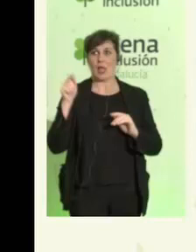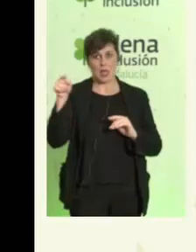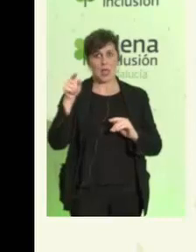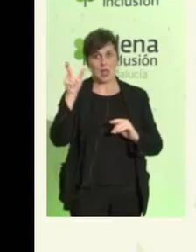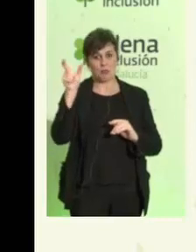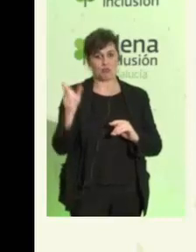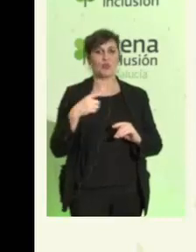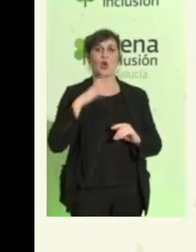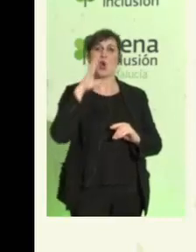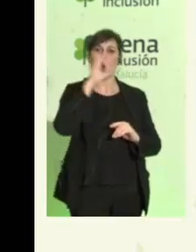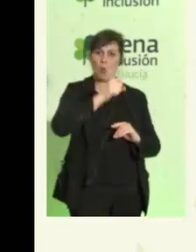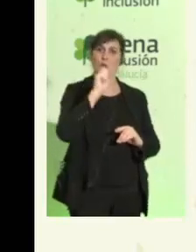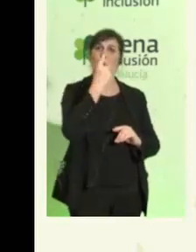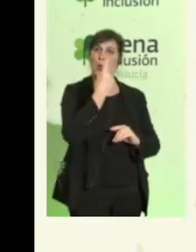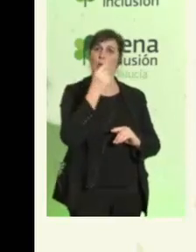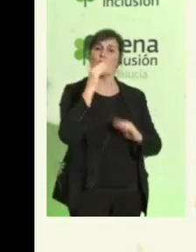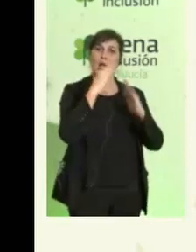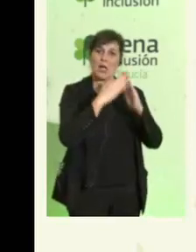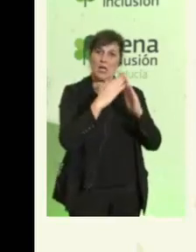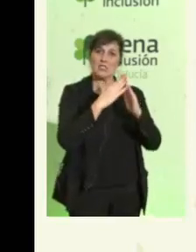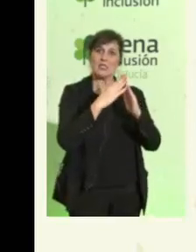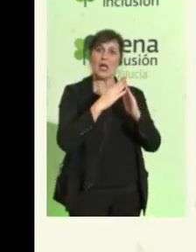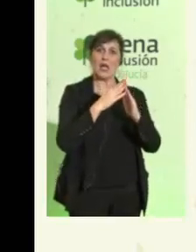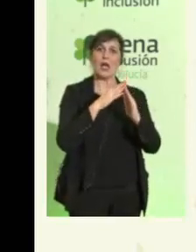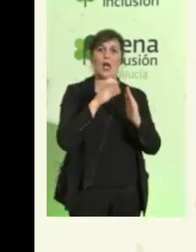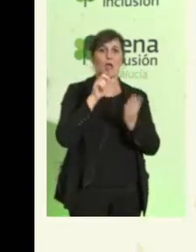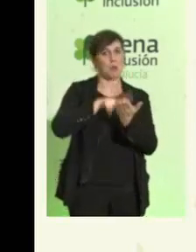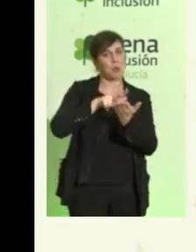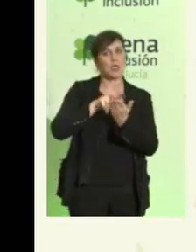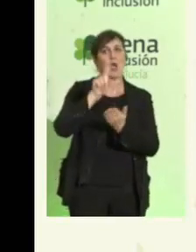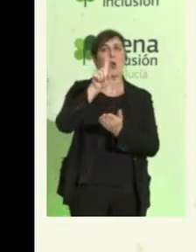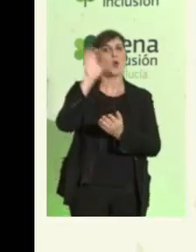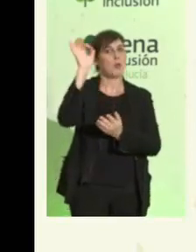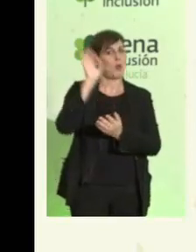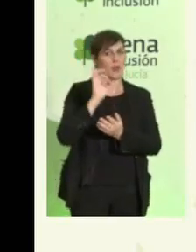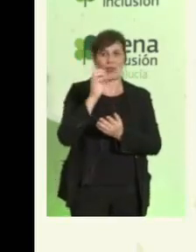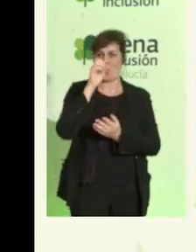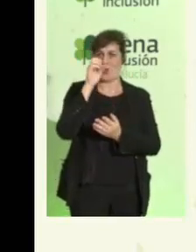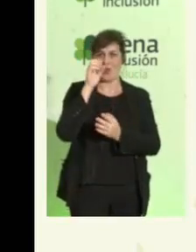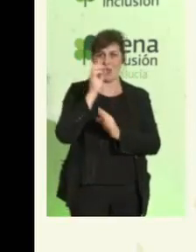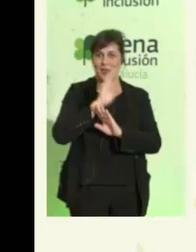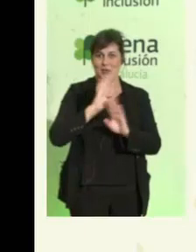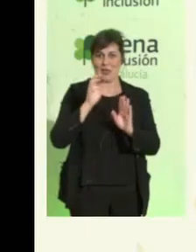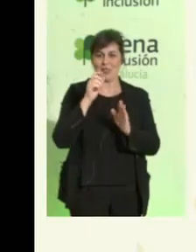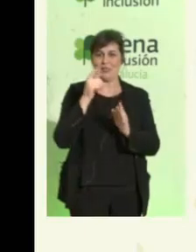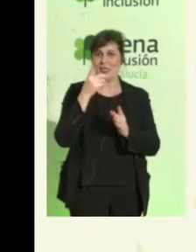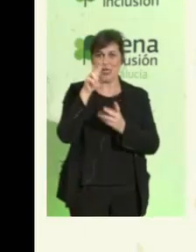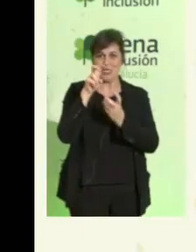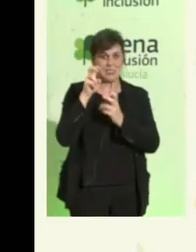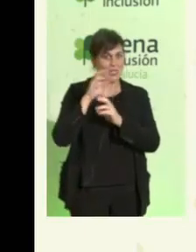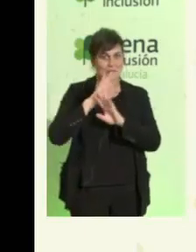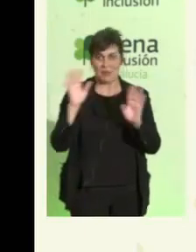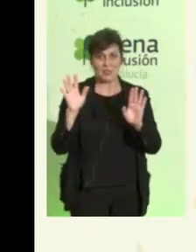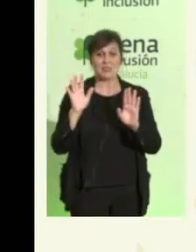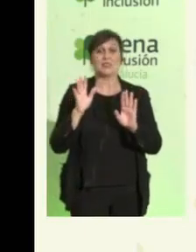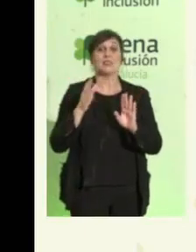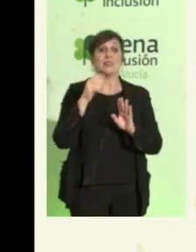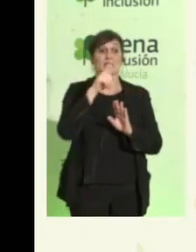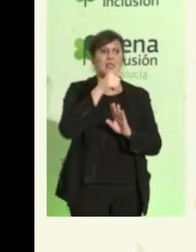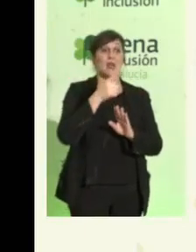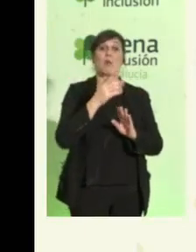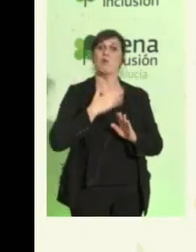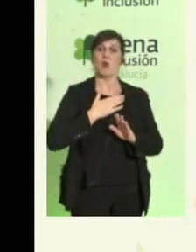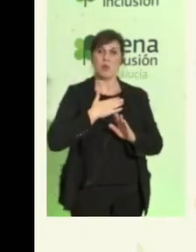dio una hipoteca al 1% de interés y era el dueño de su piso de dos dormitorios en este edificio, en su propio